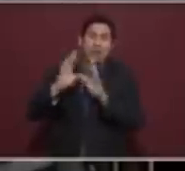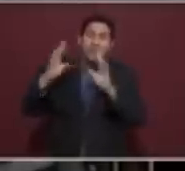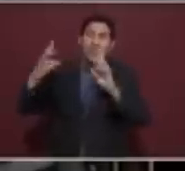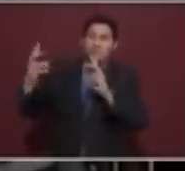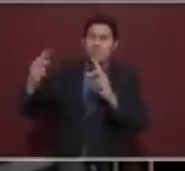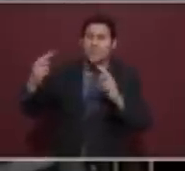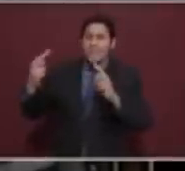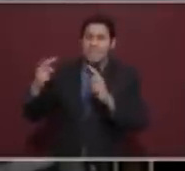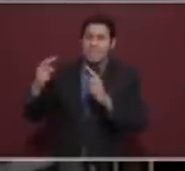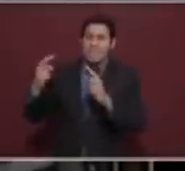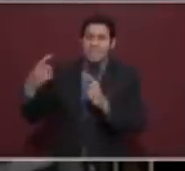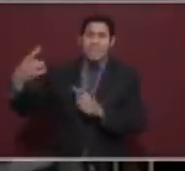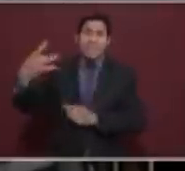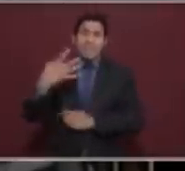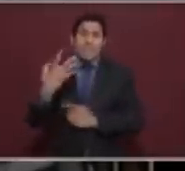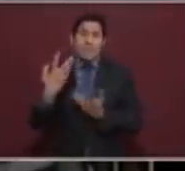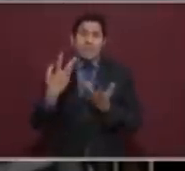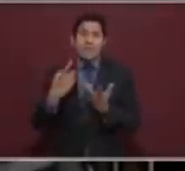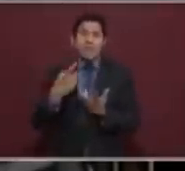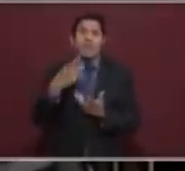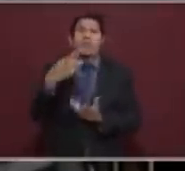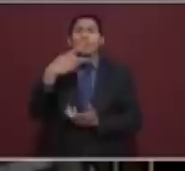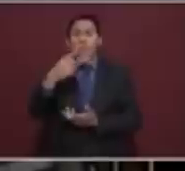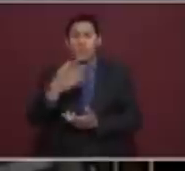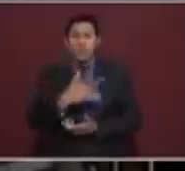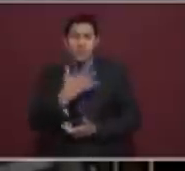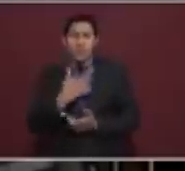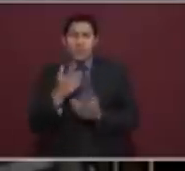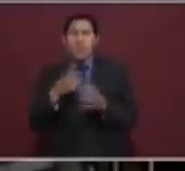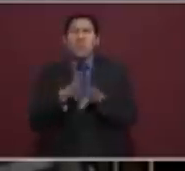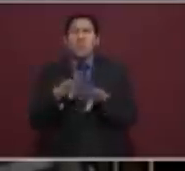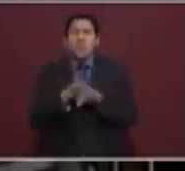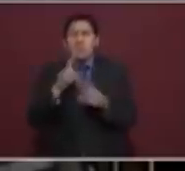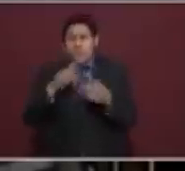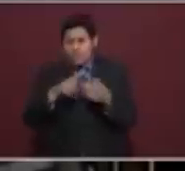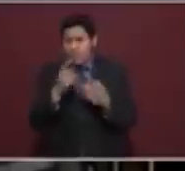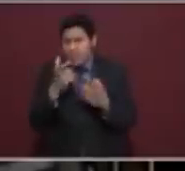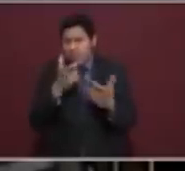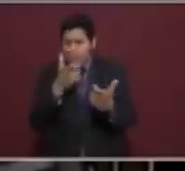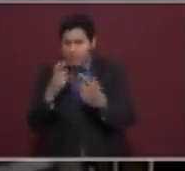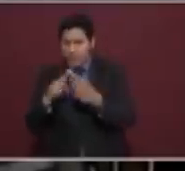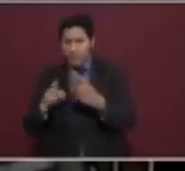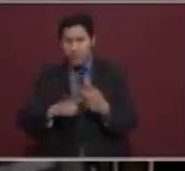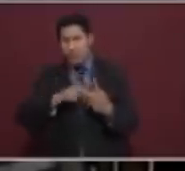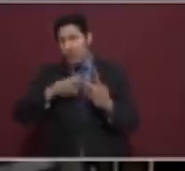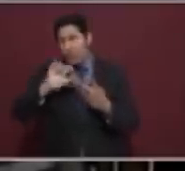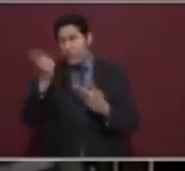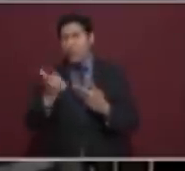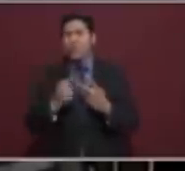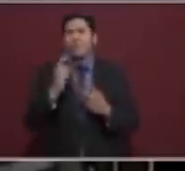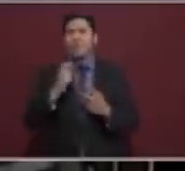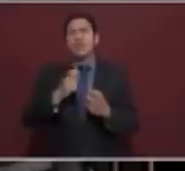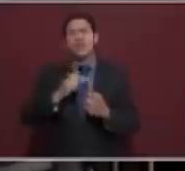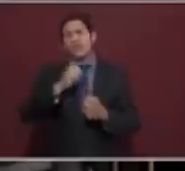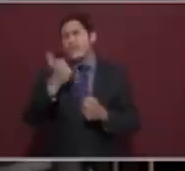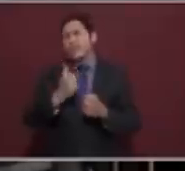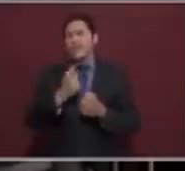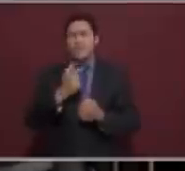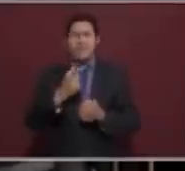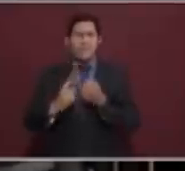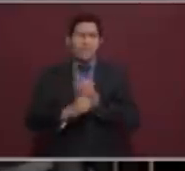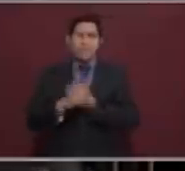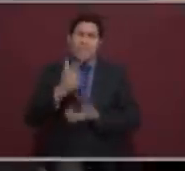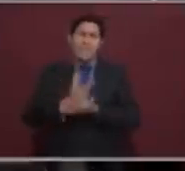entonces que como lo están considerando 1 y 2 las armas también uno de los problemas más graves es el ingreso la